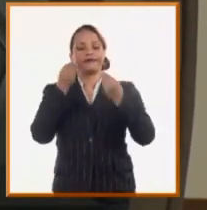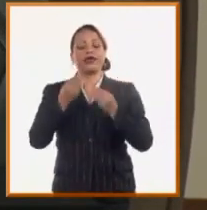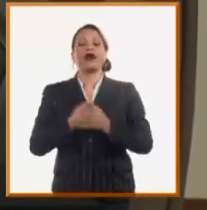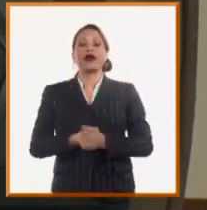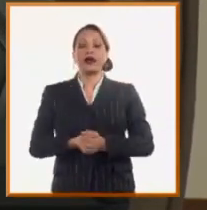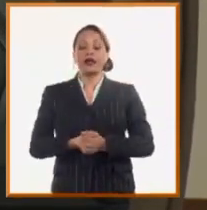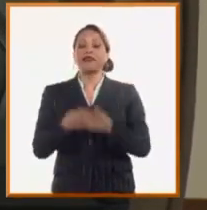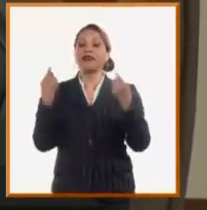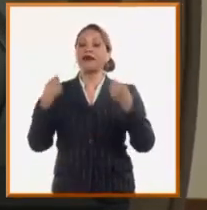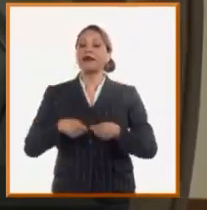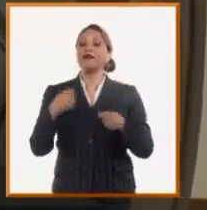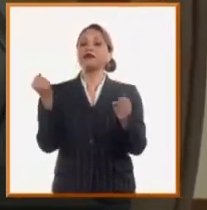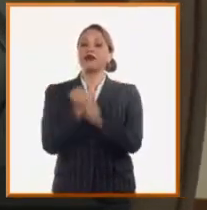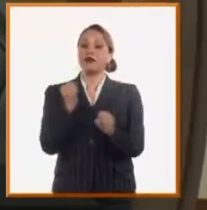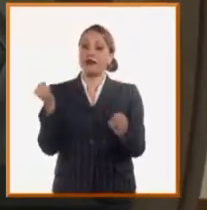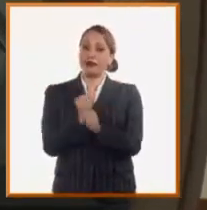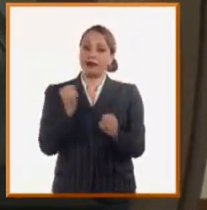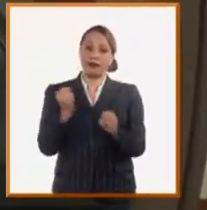que trabajar.